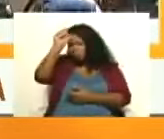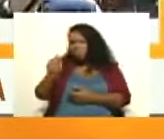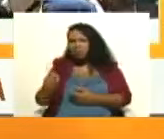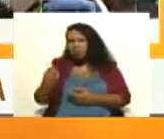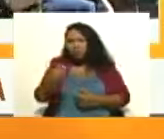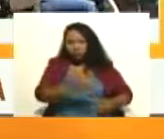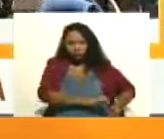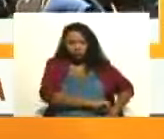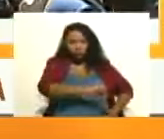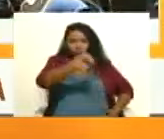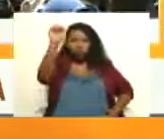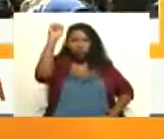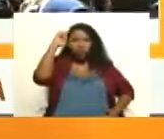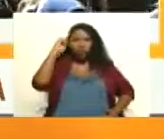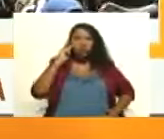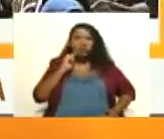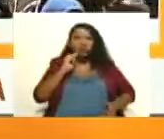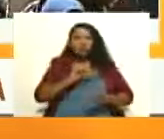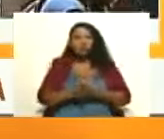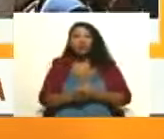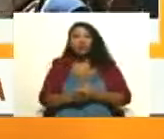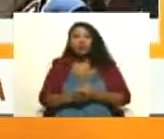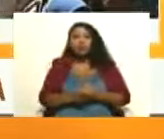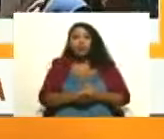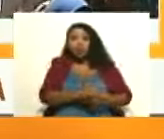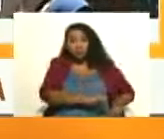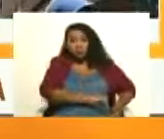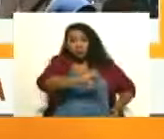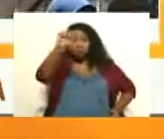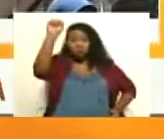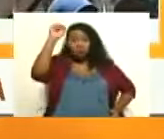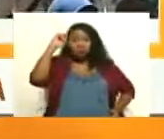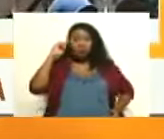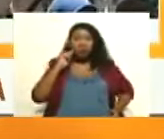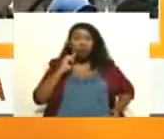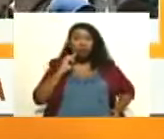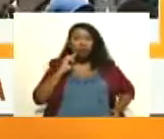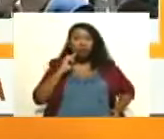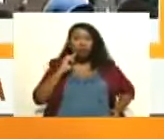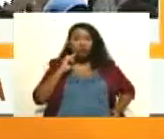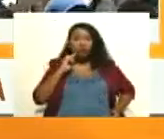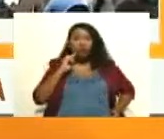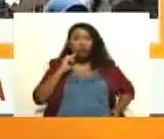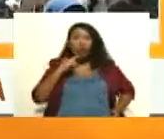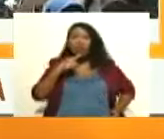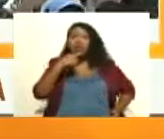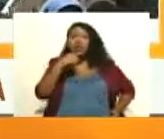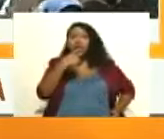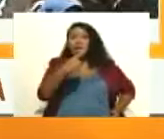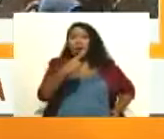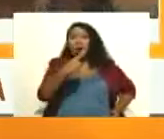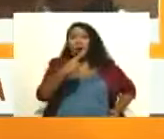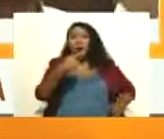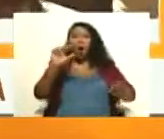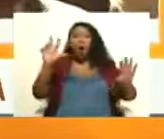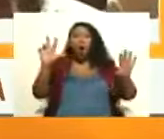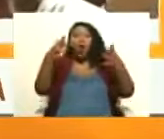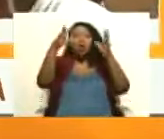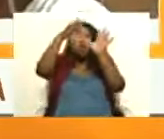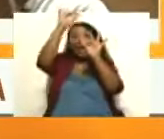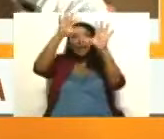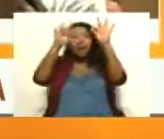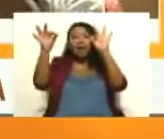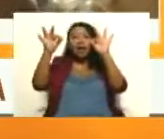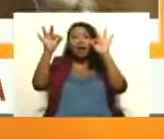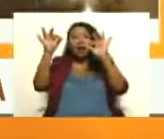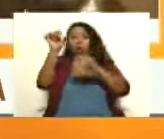libertador Simón Bolívar. Cuando el libertador Simón Bolívar decretó la octava estrella para Guayana,